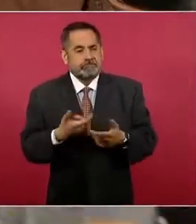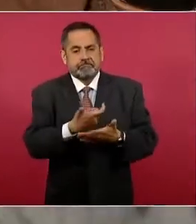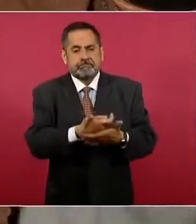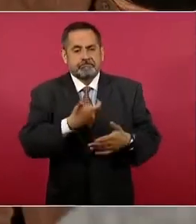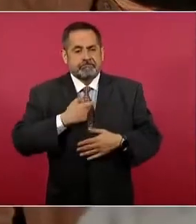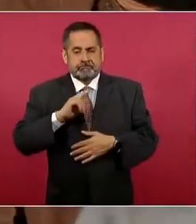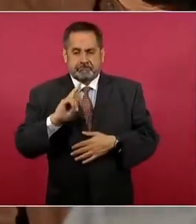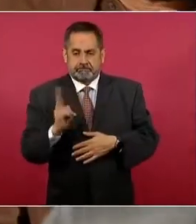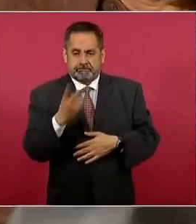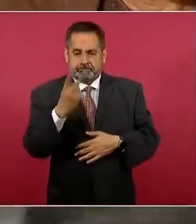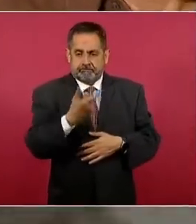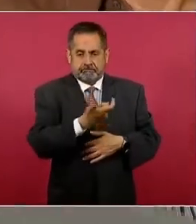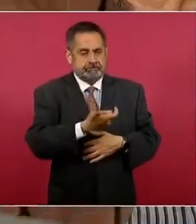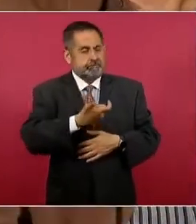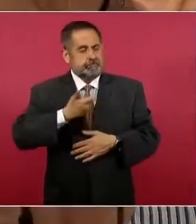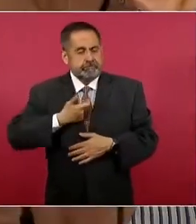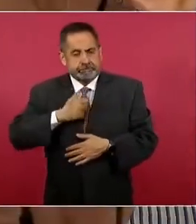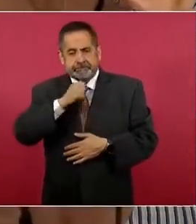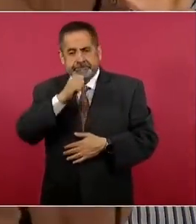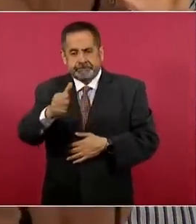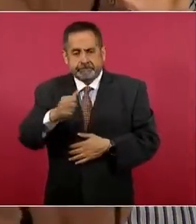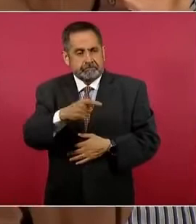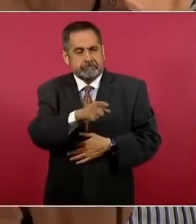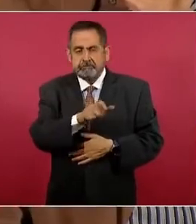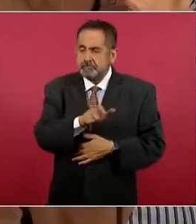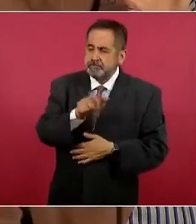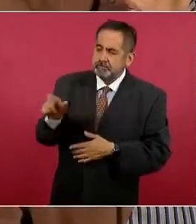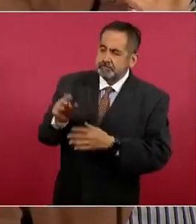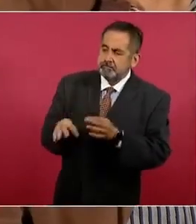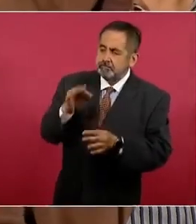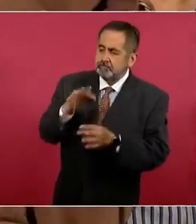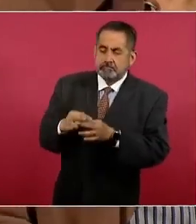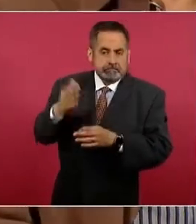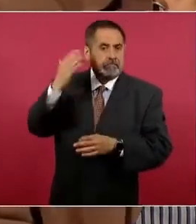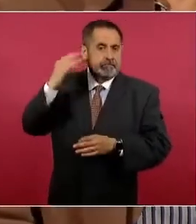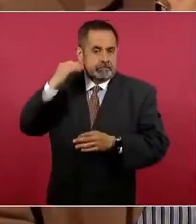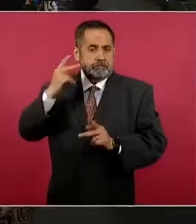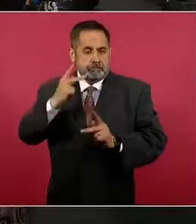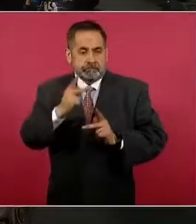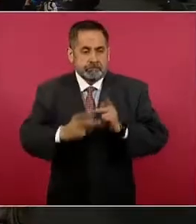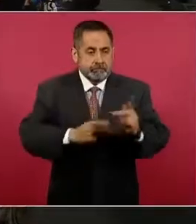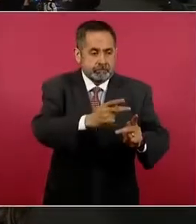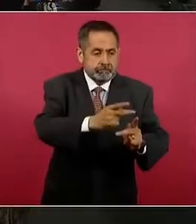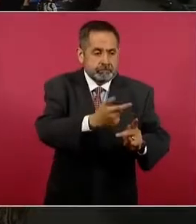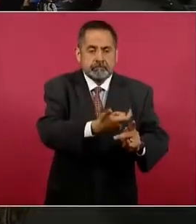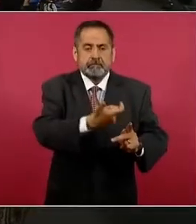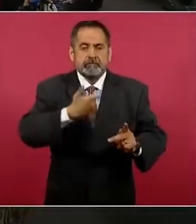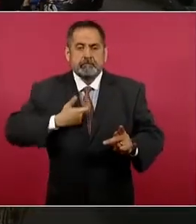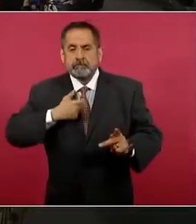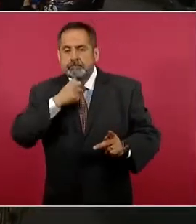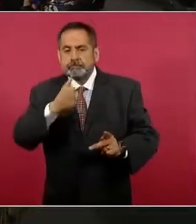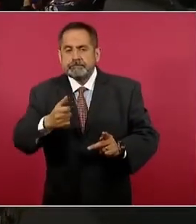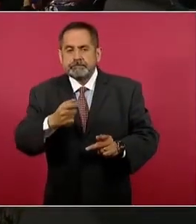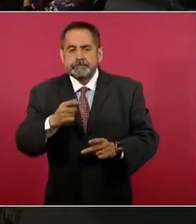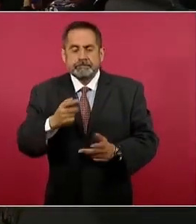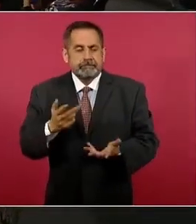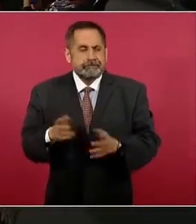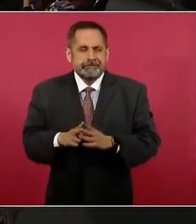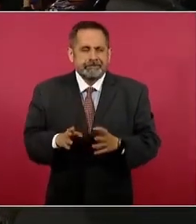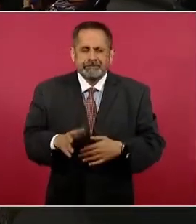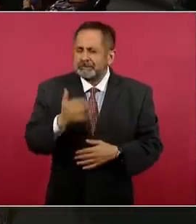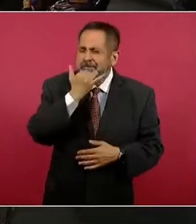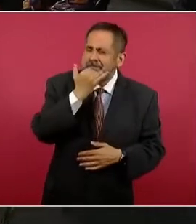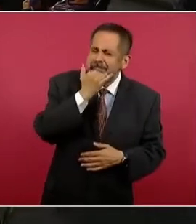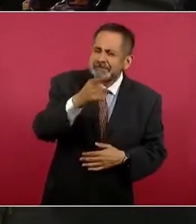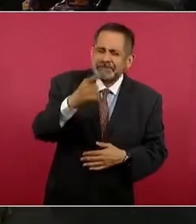han recibido de nuevo, que no han sido pagados por las personas que recibieron este apoyo? Disculpa,